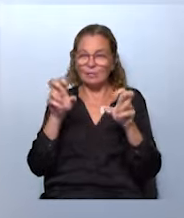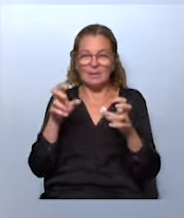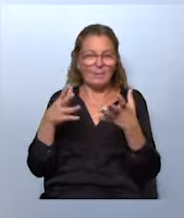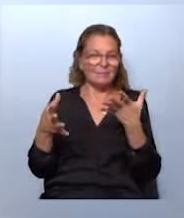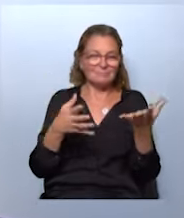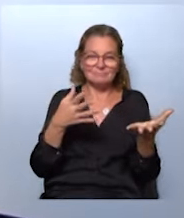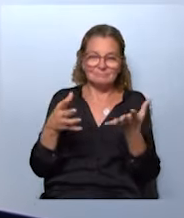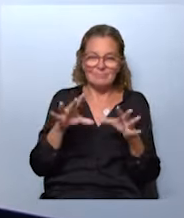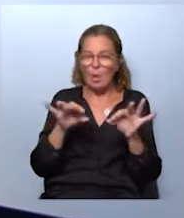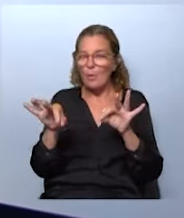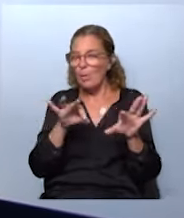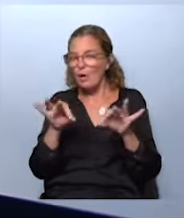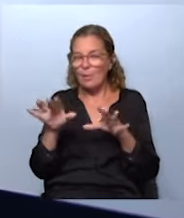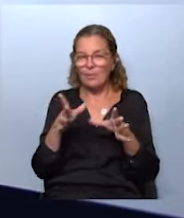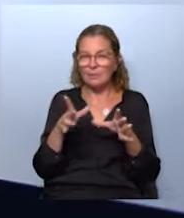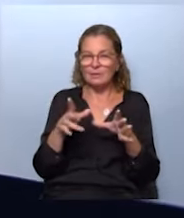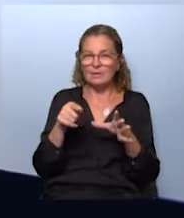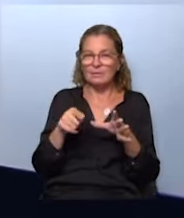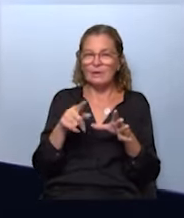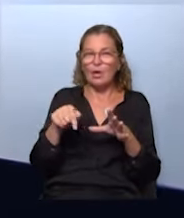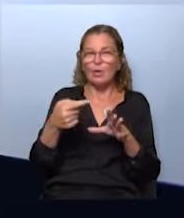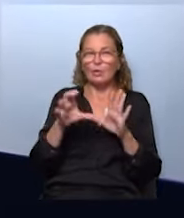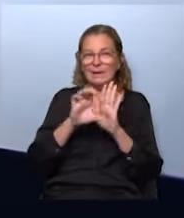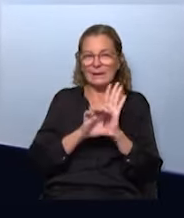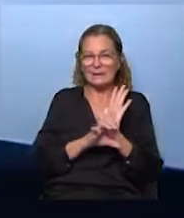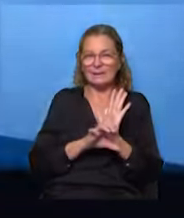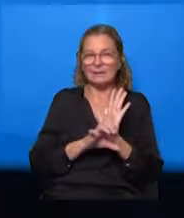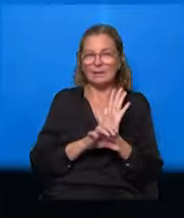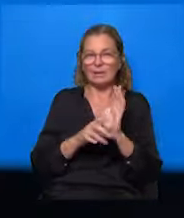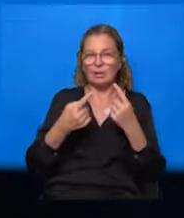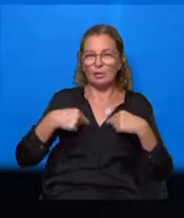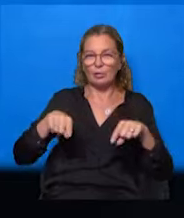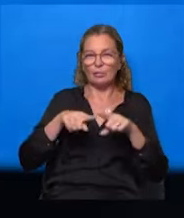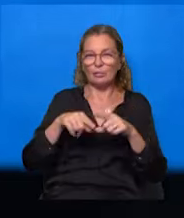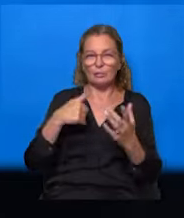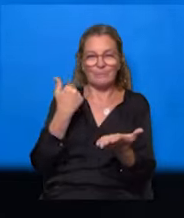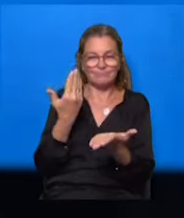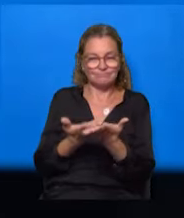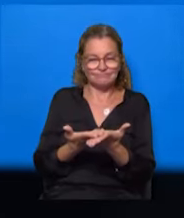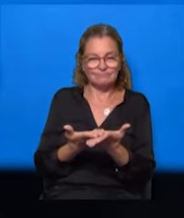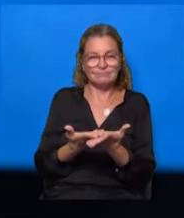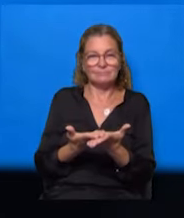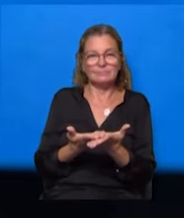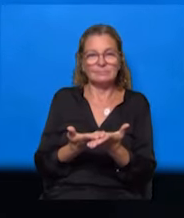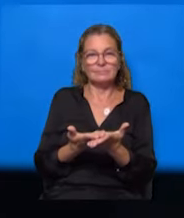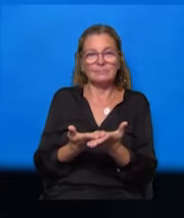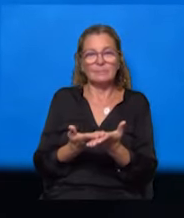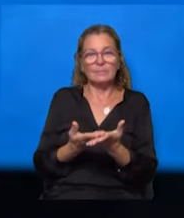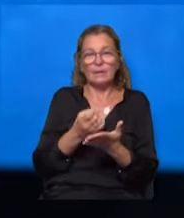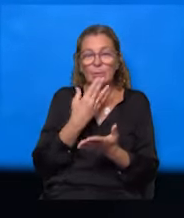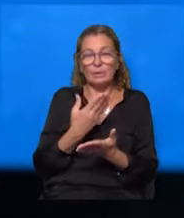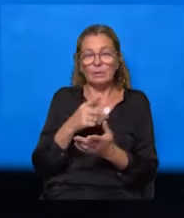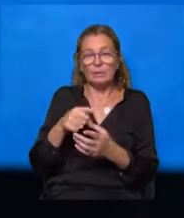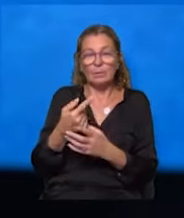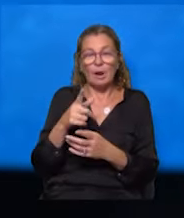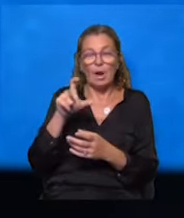tratarlos con superficialidad esa es otra característica que nos nosotros ponemos sobre la mesa este y bueno y